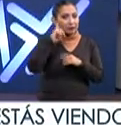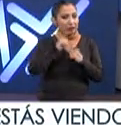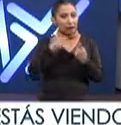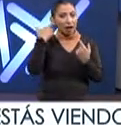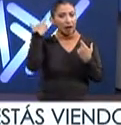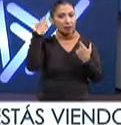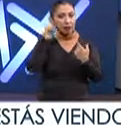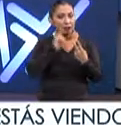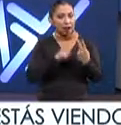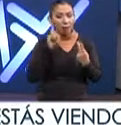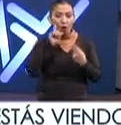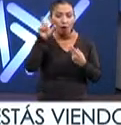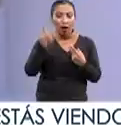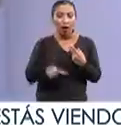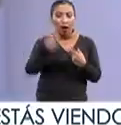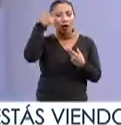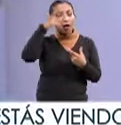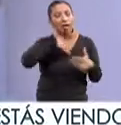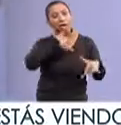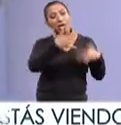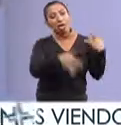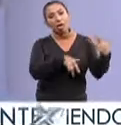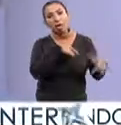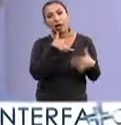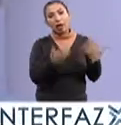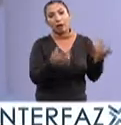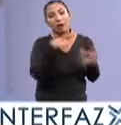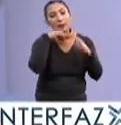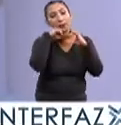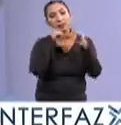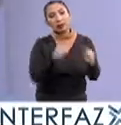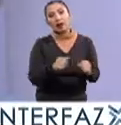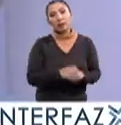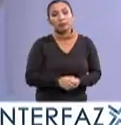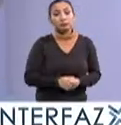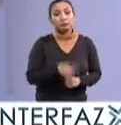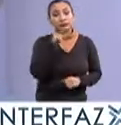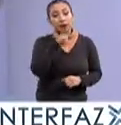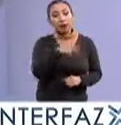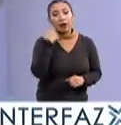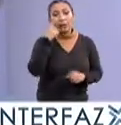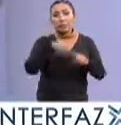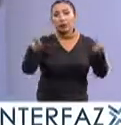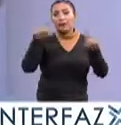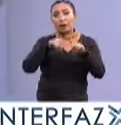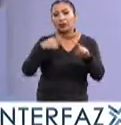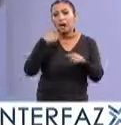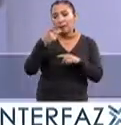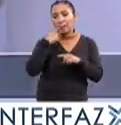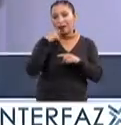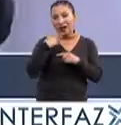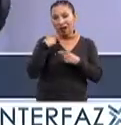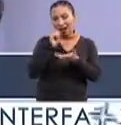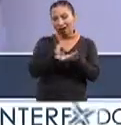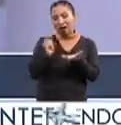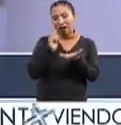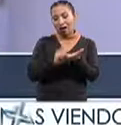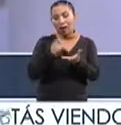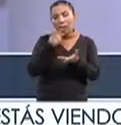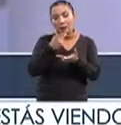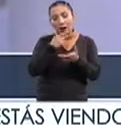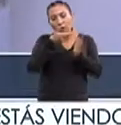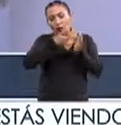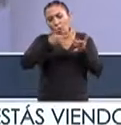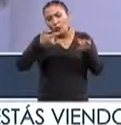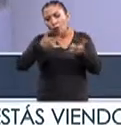la reina, la mujer loca enamorada por Maximiliano, que a través de una serie de monólogos va